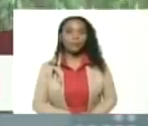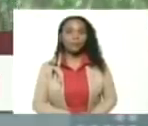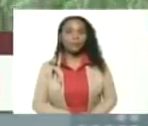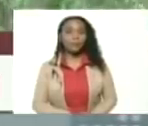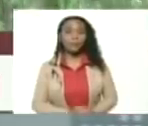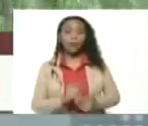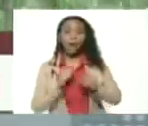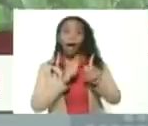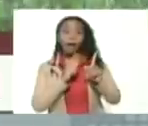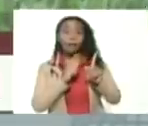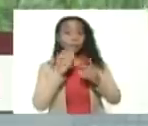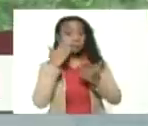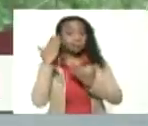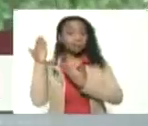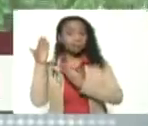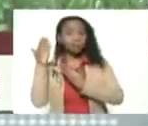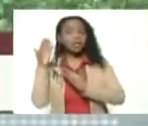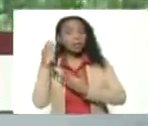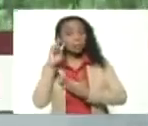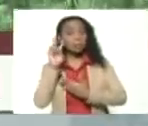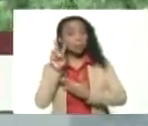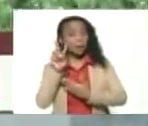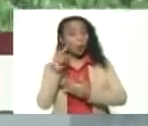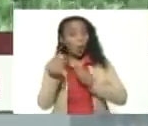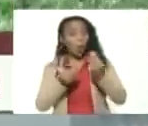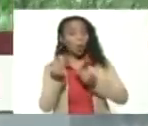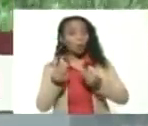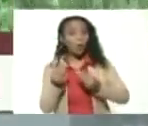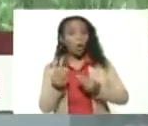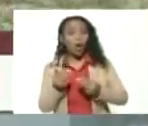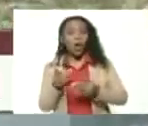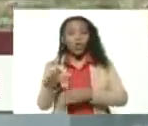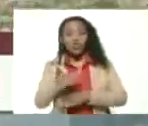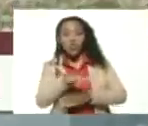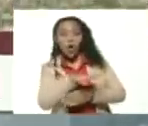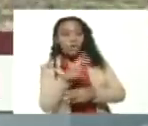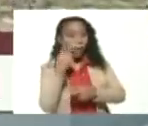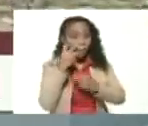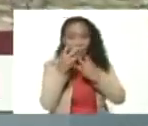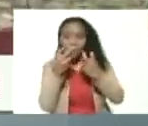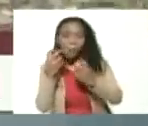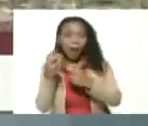Ahí está la muestra, pues. Y por donde nos metamos conseguiremos la huella